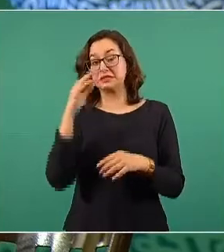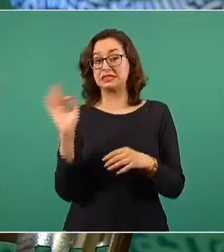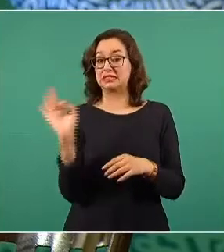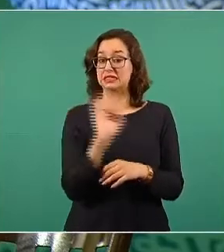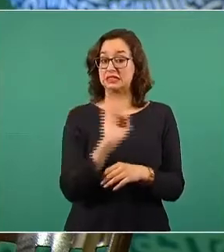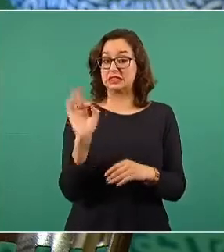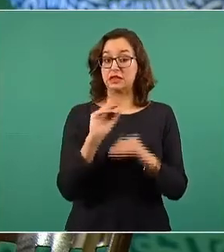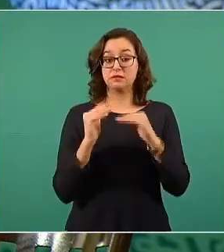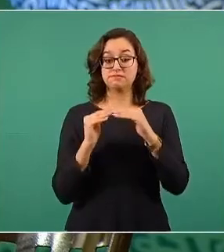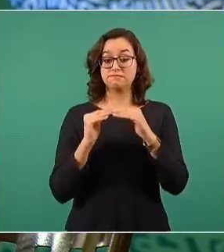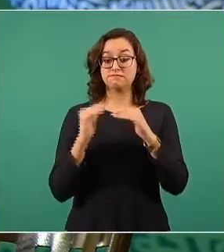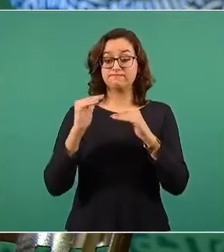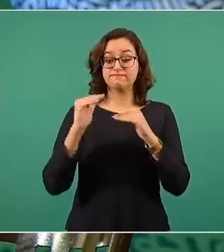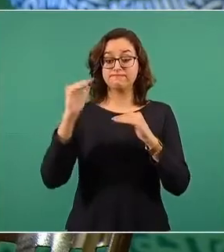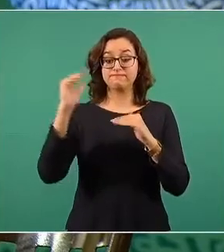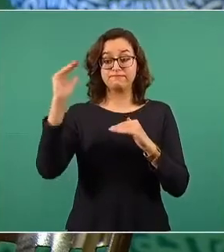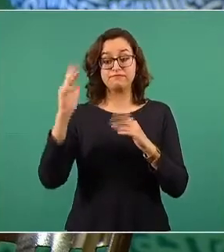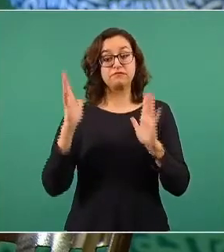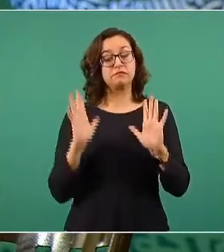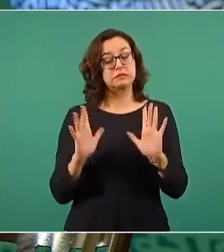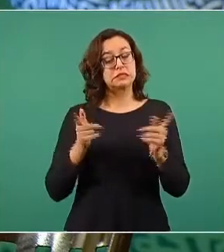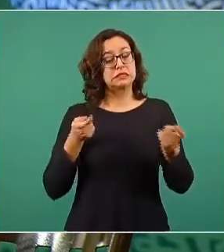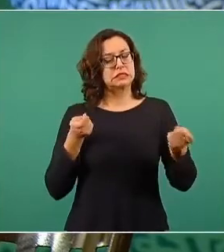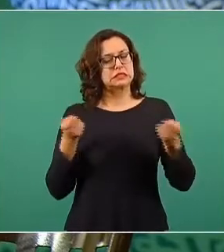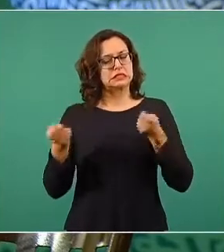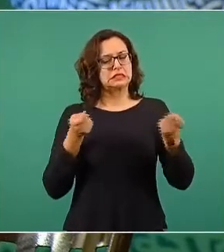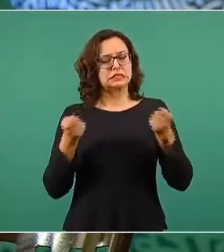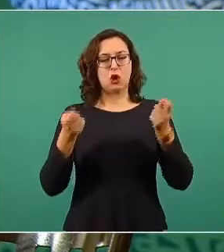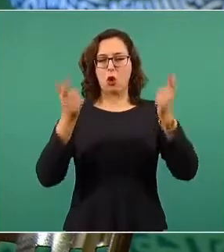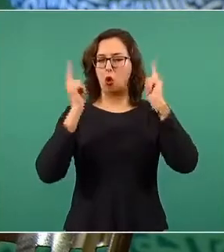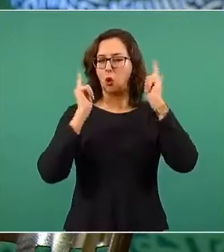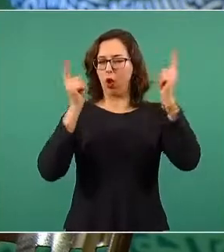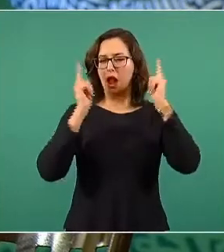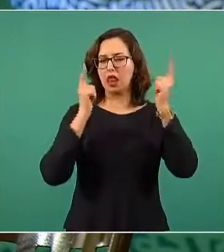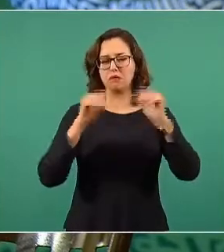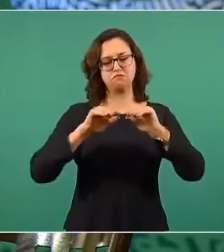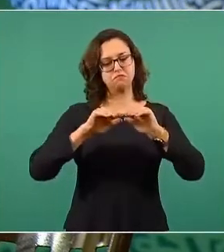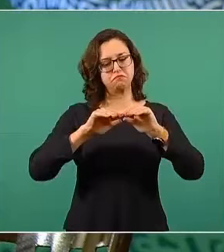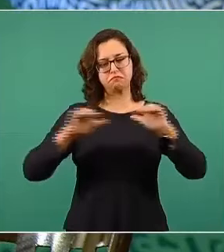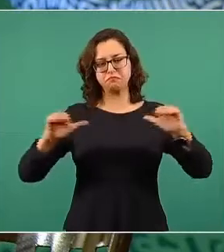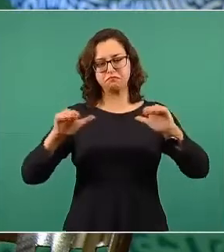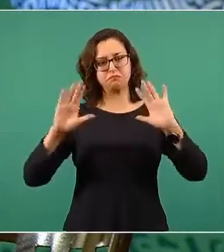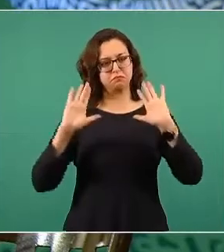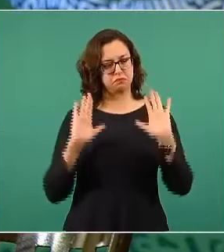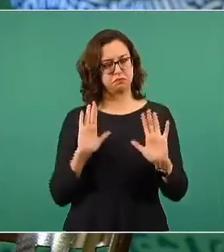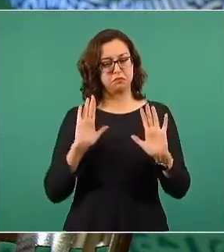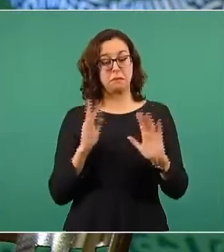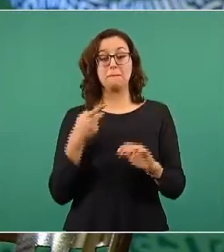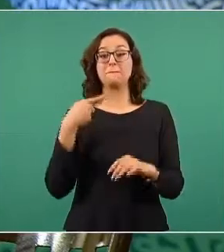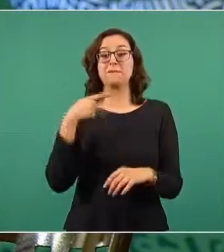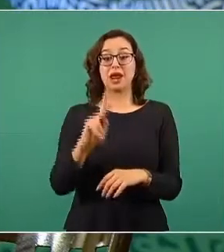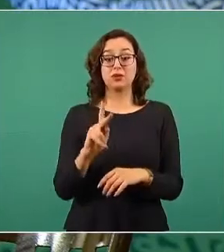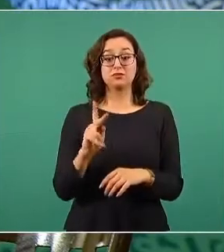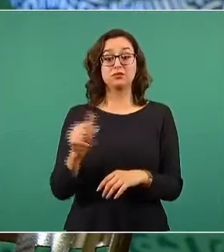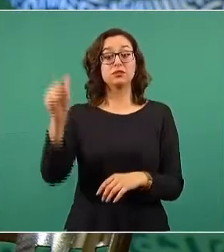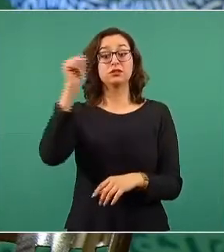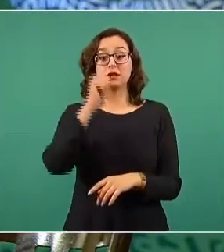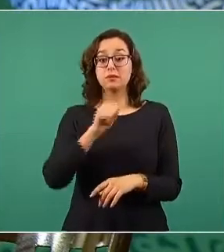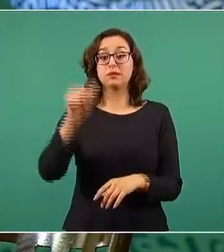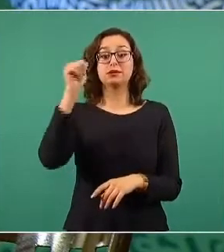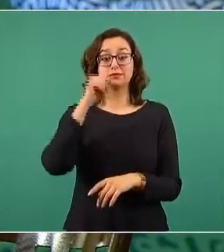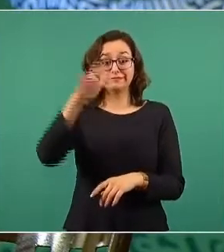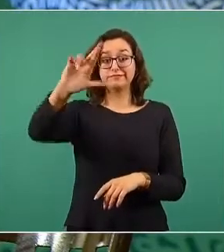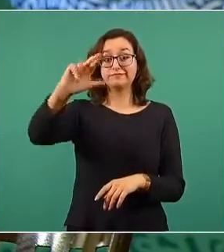siempre hemos dicho, en todo momento, mientras exista la epidemia activa en cualquier parte del mundo, todos